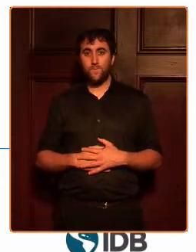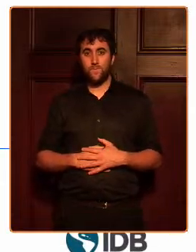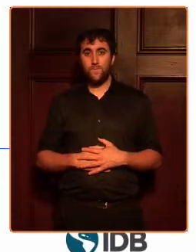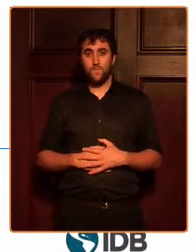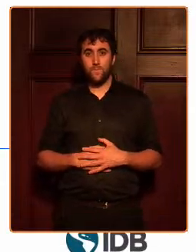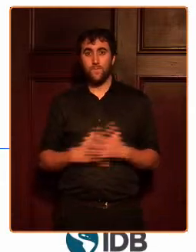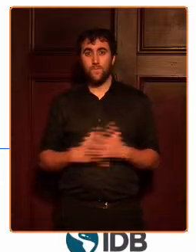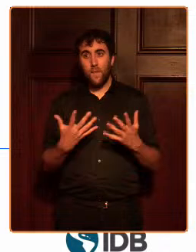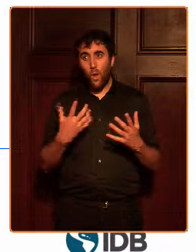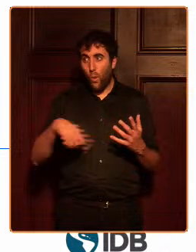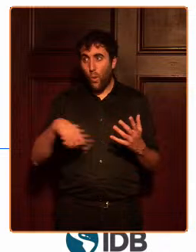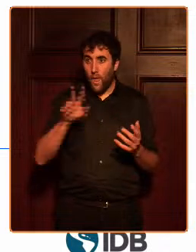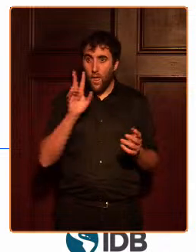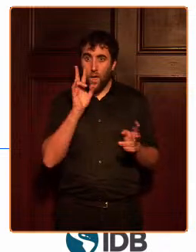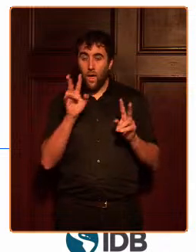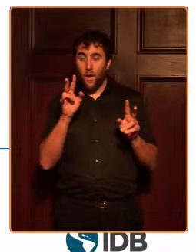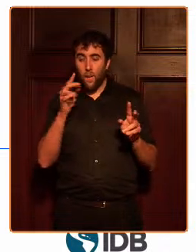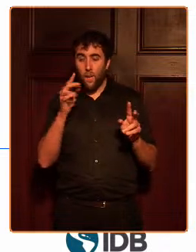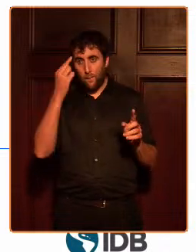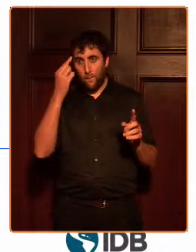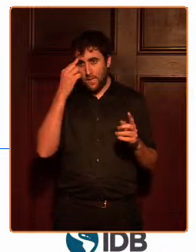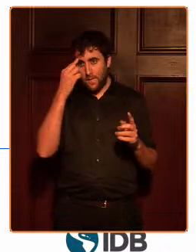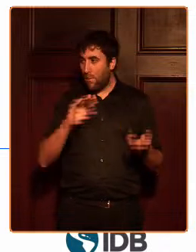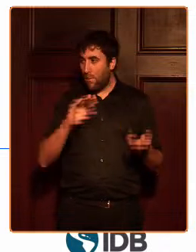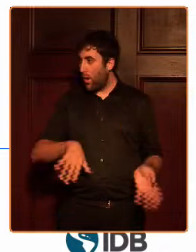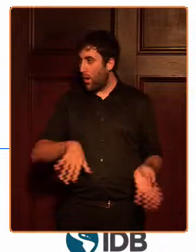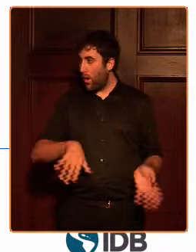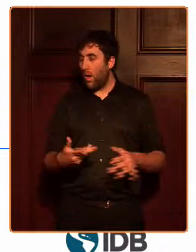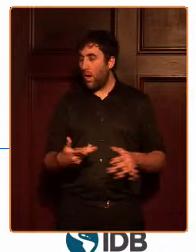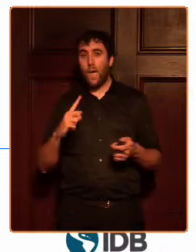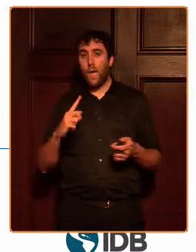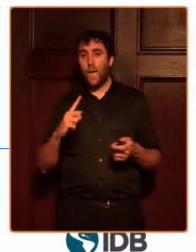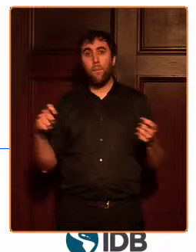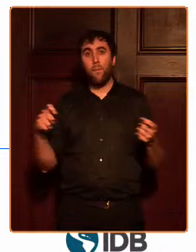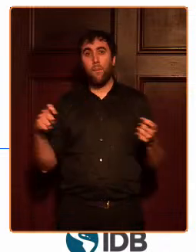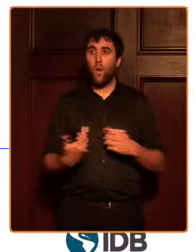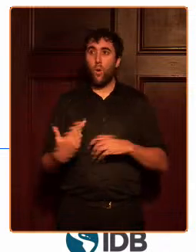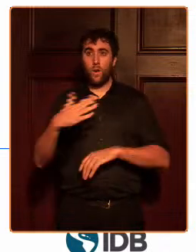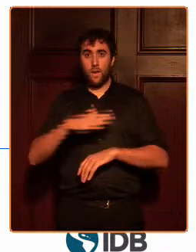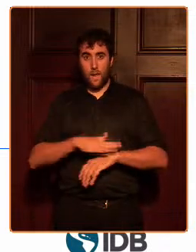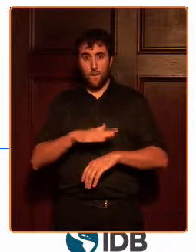Quiero que veamos cómo ha cambiado el uso del tiempo